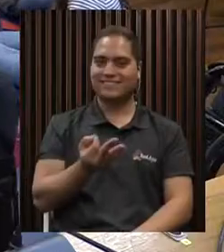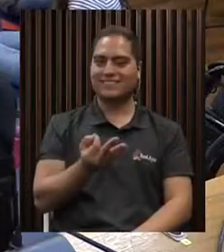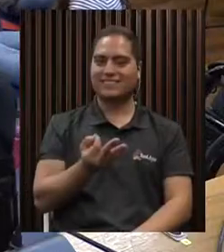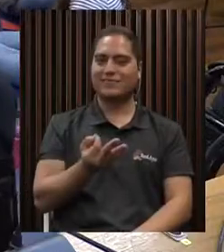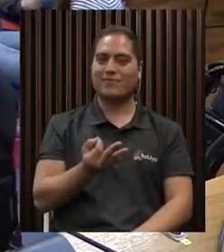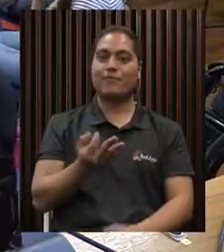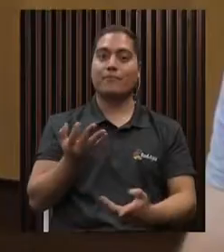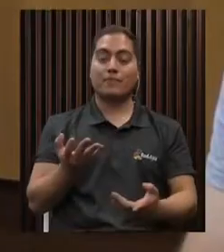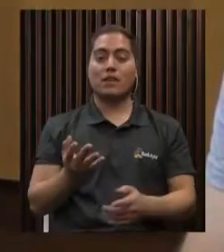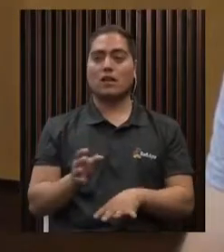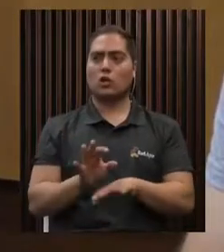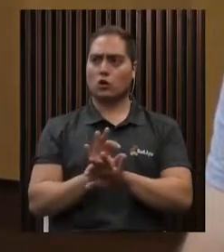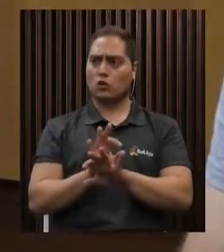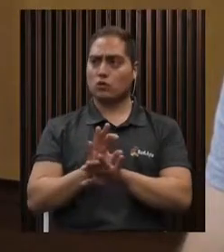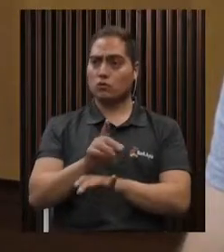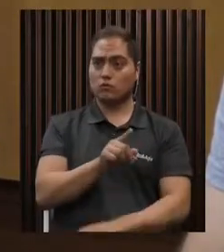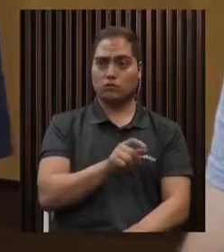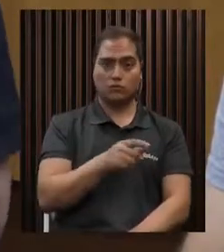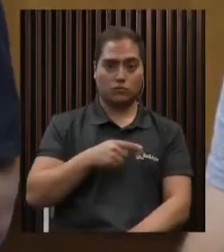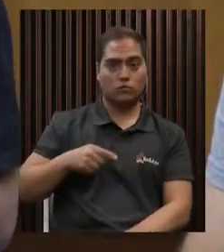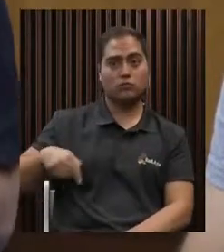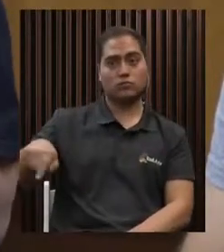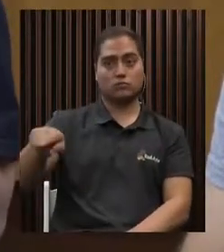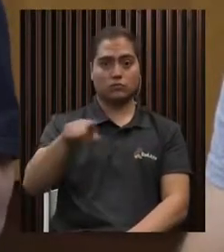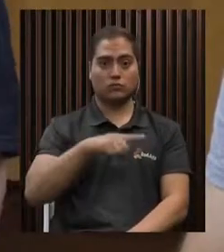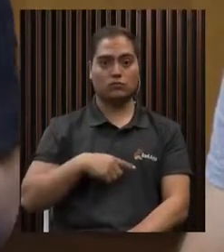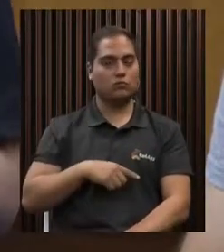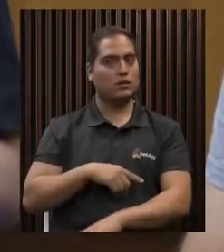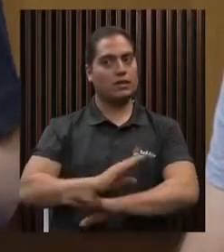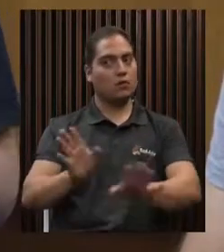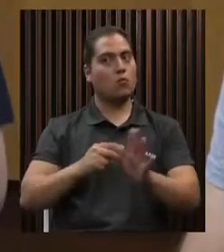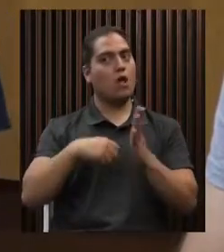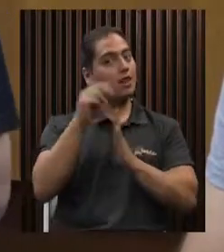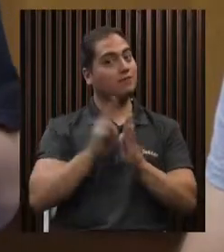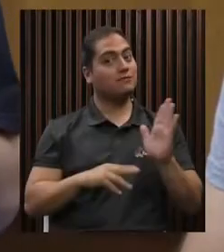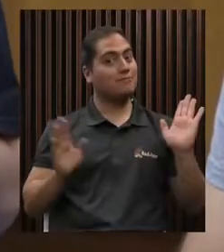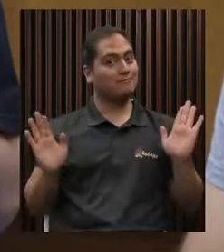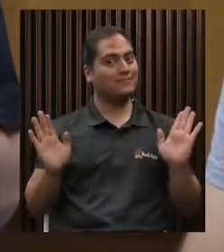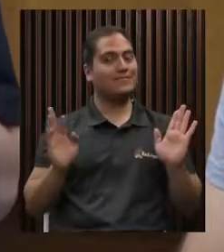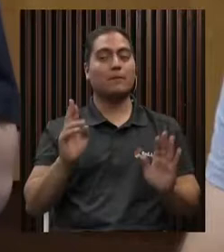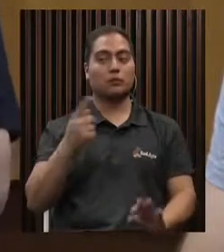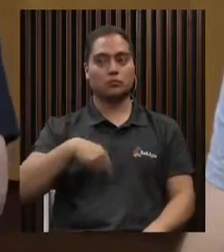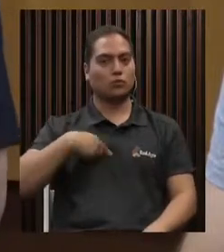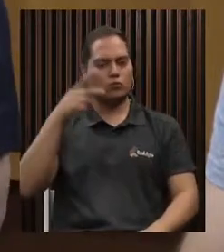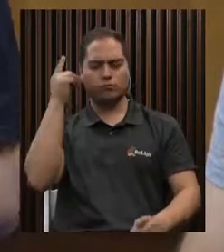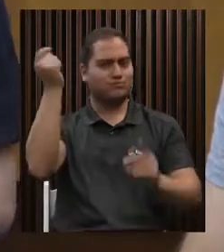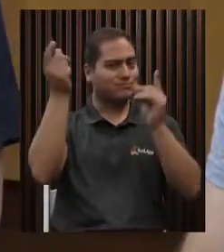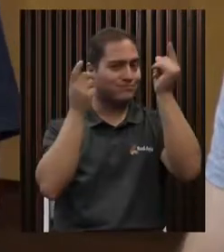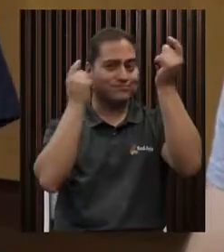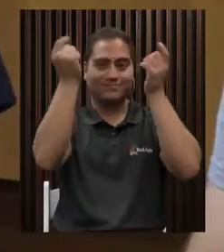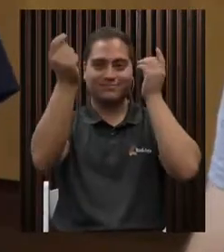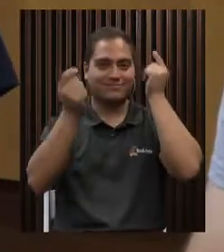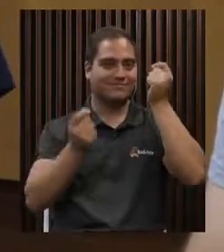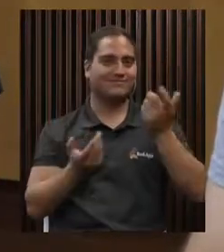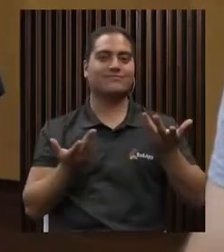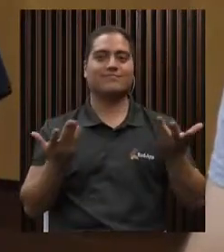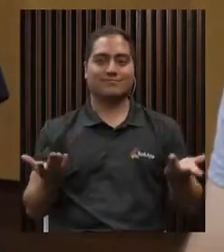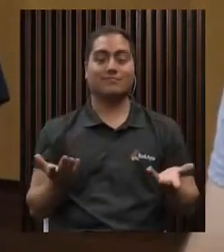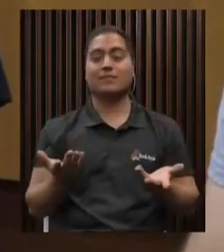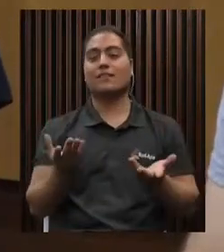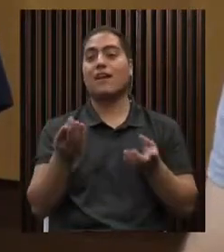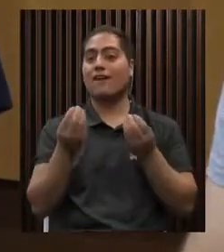que ninguno, ¿cierto?, de nosotros somos artistas, ¿ah? Tengo que decirlo, pero sí somos muy creativos. Así que,